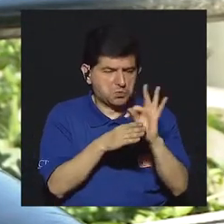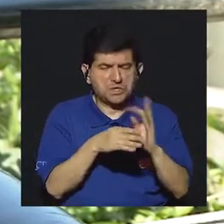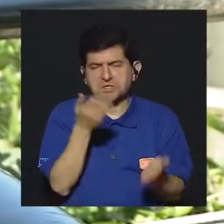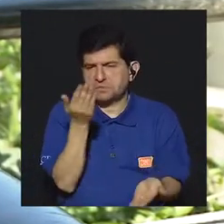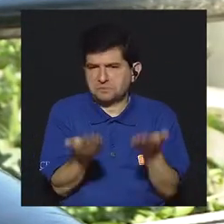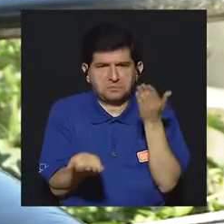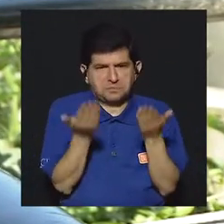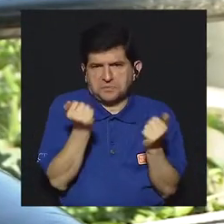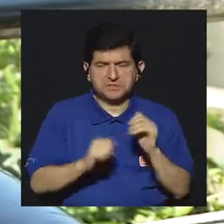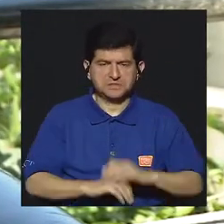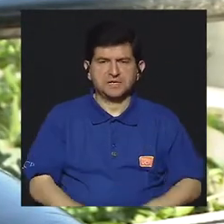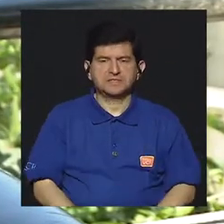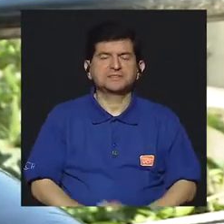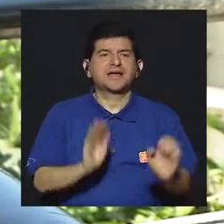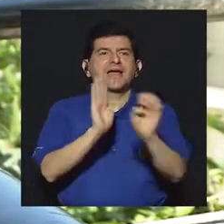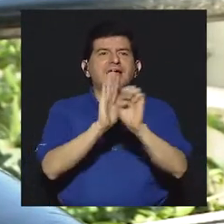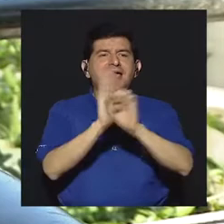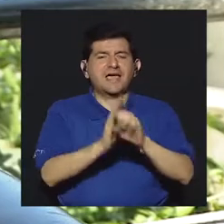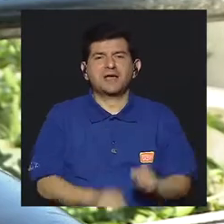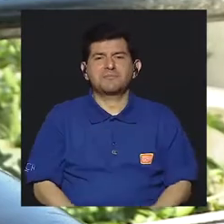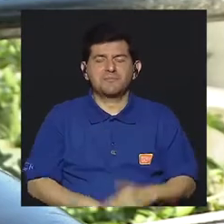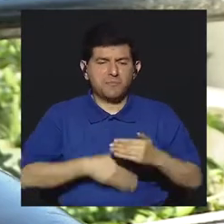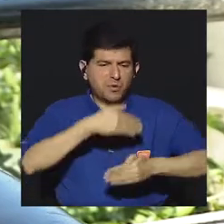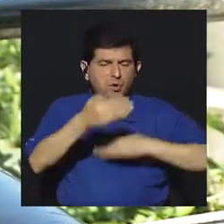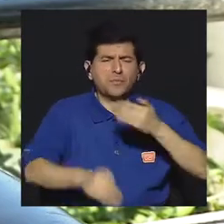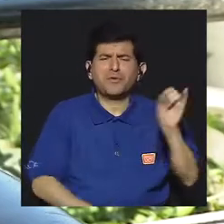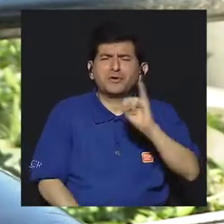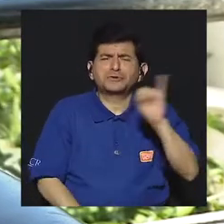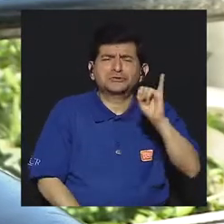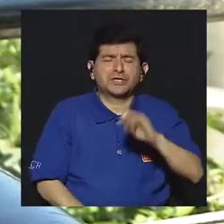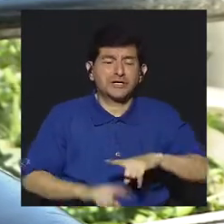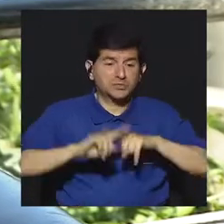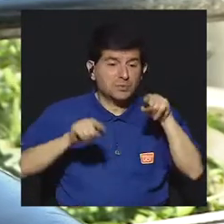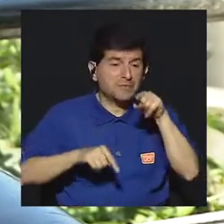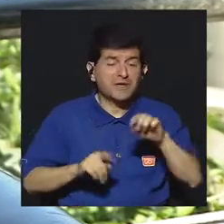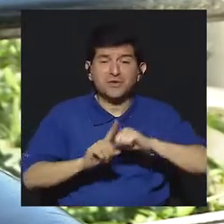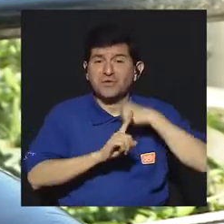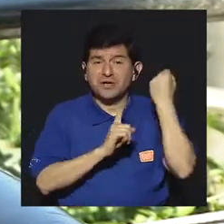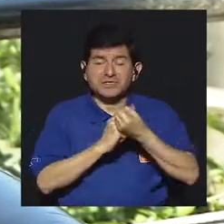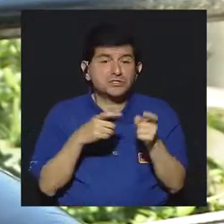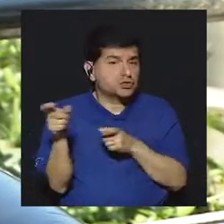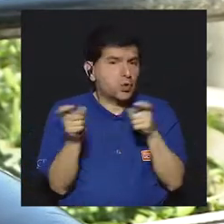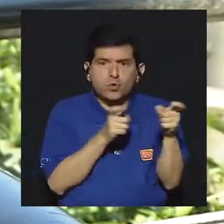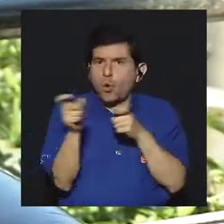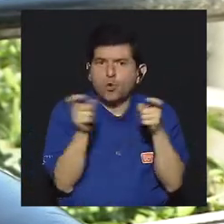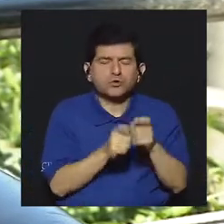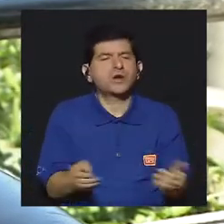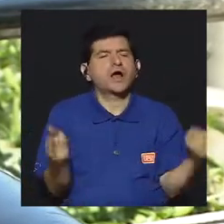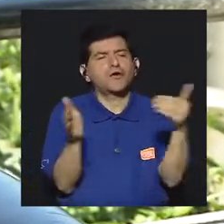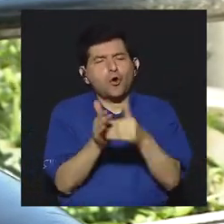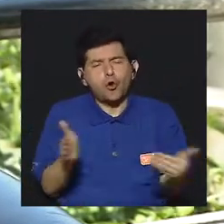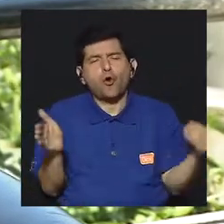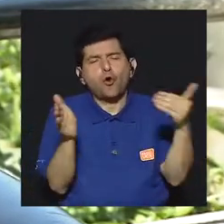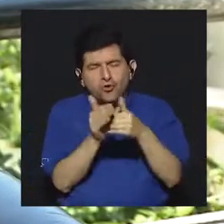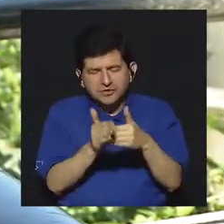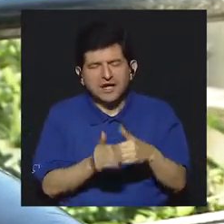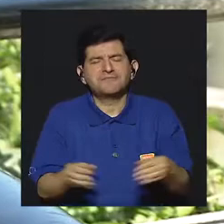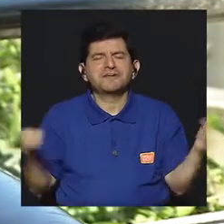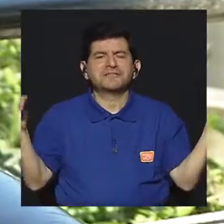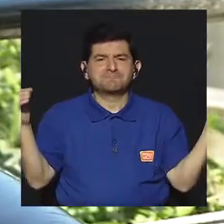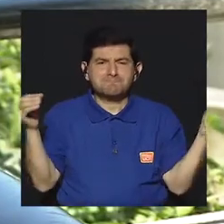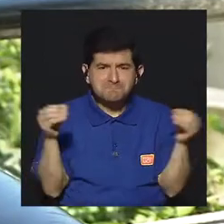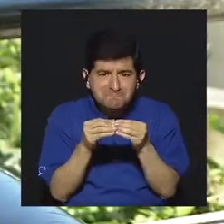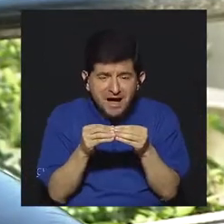puede ser por ejemplo un proceso infeccioso, pero este se vuelve incontrolable, entonces vuelven y nos mandan dosis